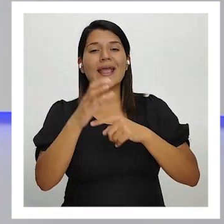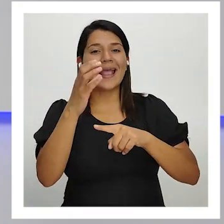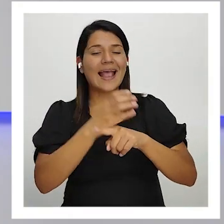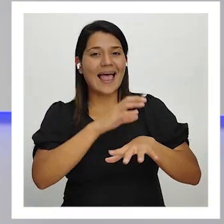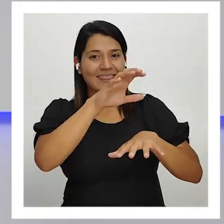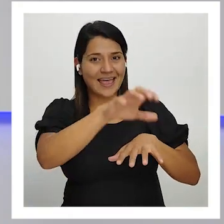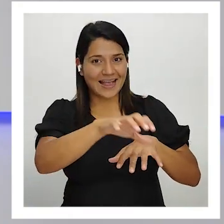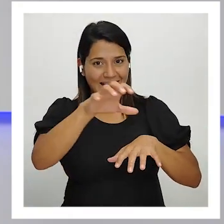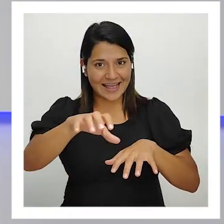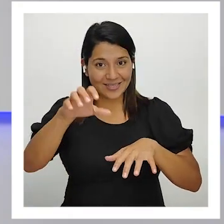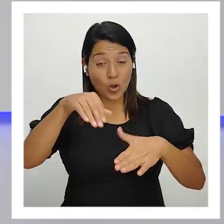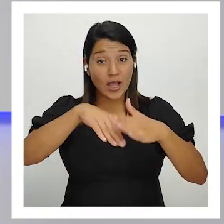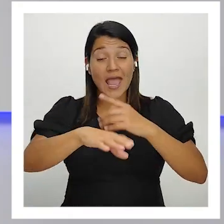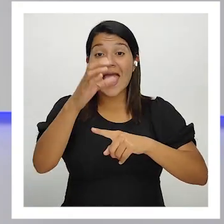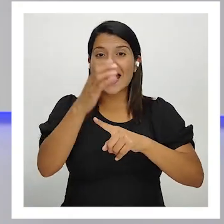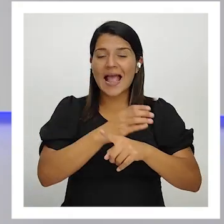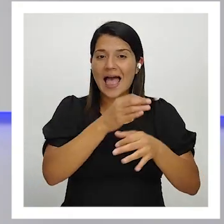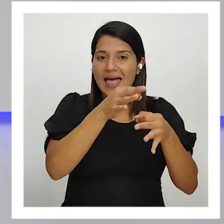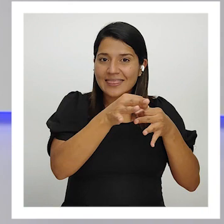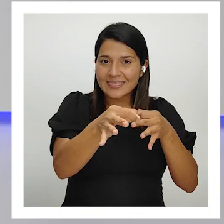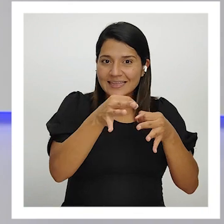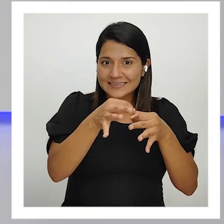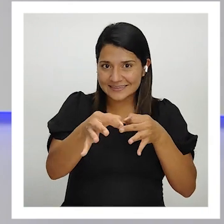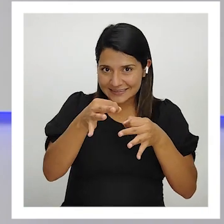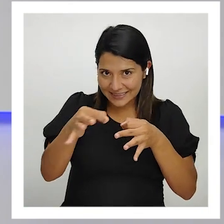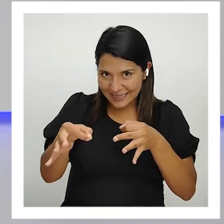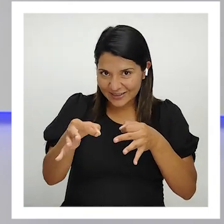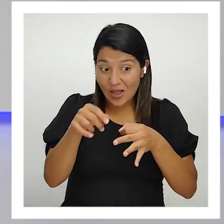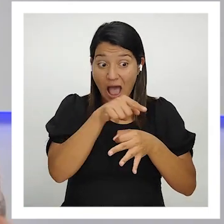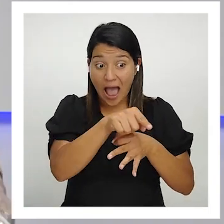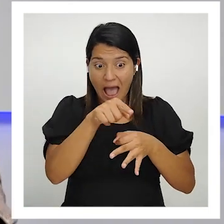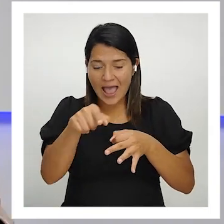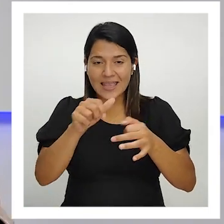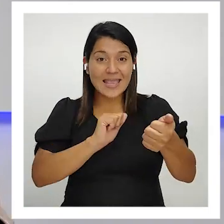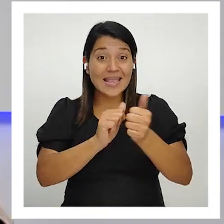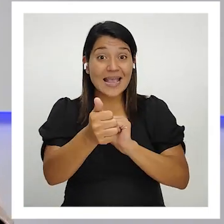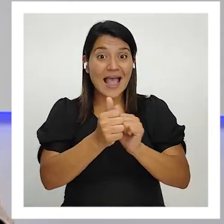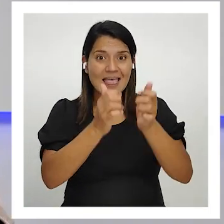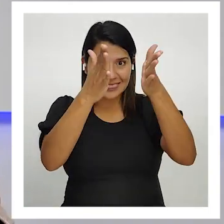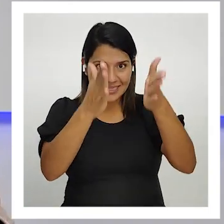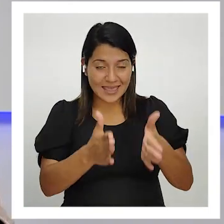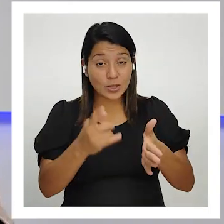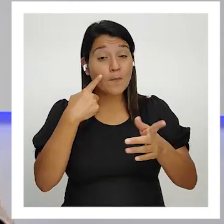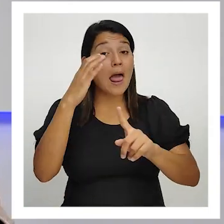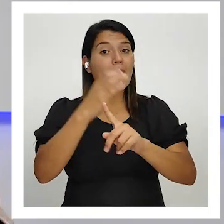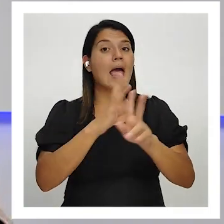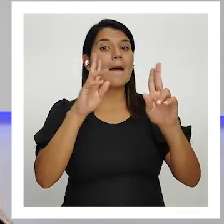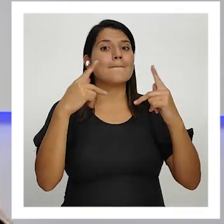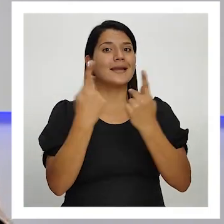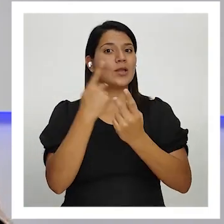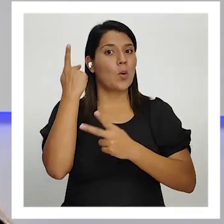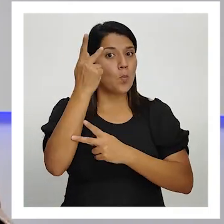distrito las candidaturas de los partidos políticos son distintas, entonces vamos a tener